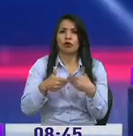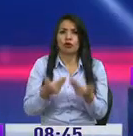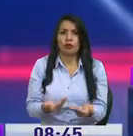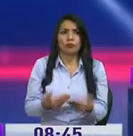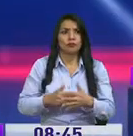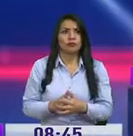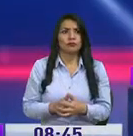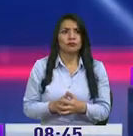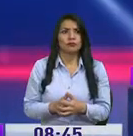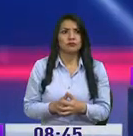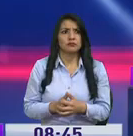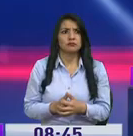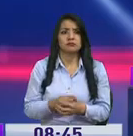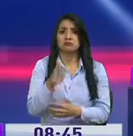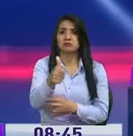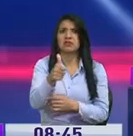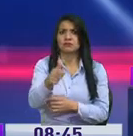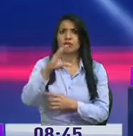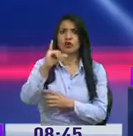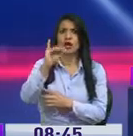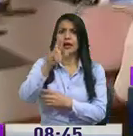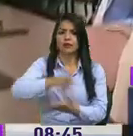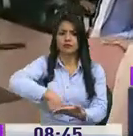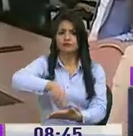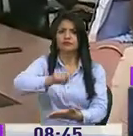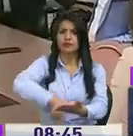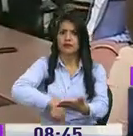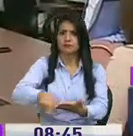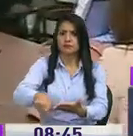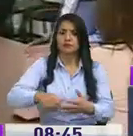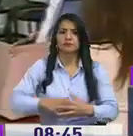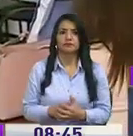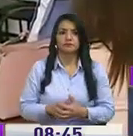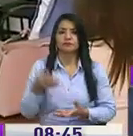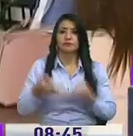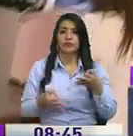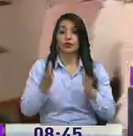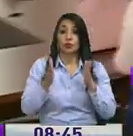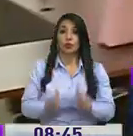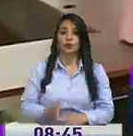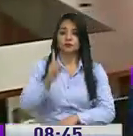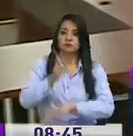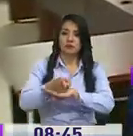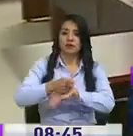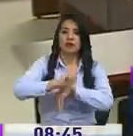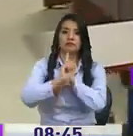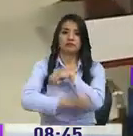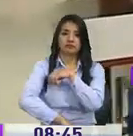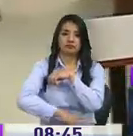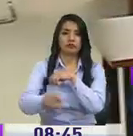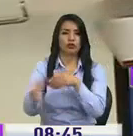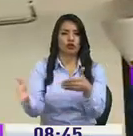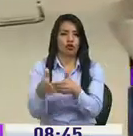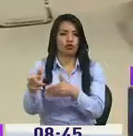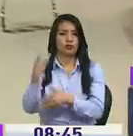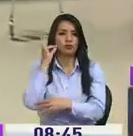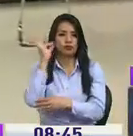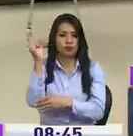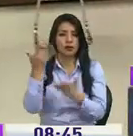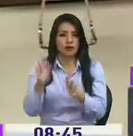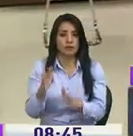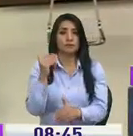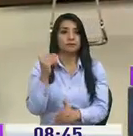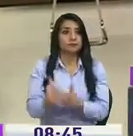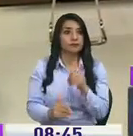presunta acción firmada por Carlos Polit. Tras esto, la jueza dispuso medidas cautelares en contra de Chamoun, para que después de